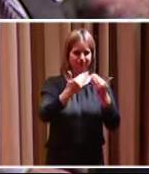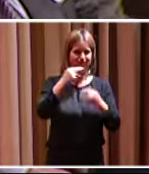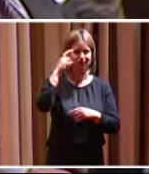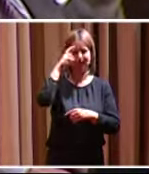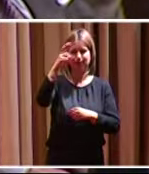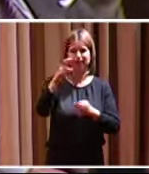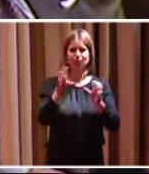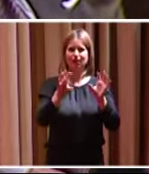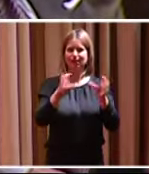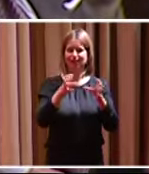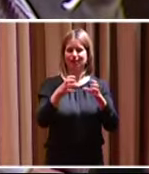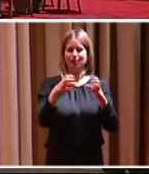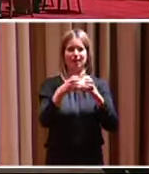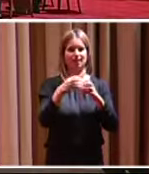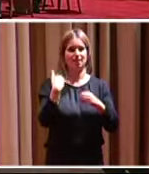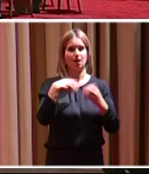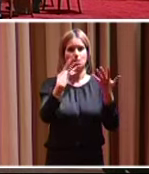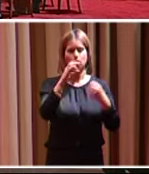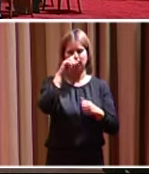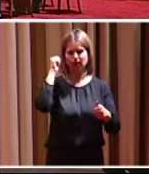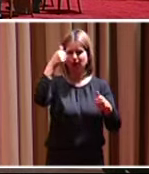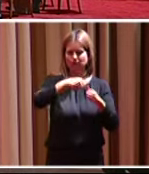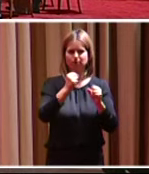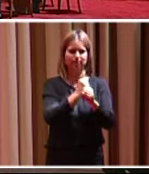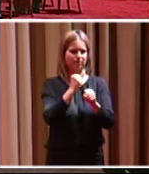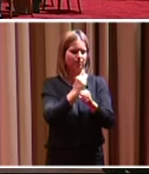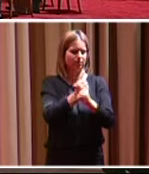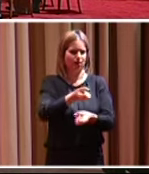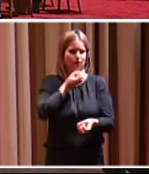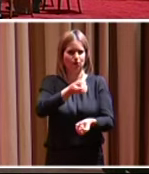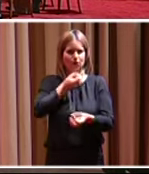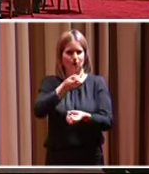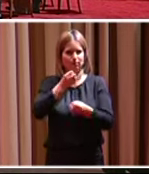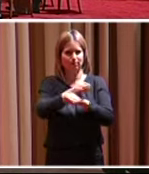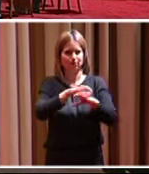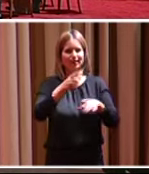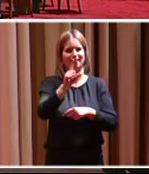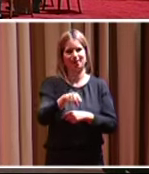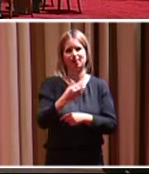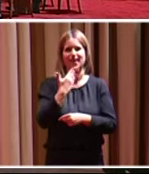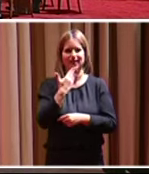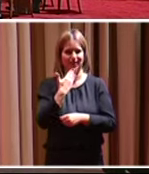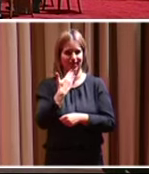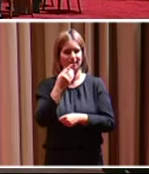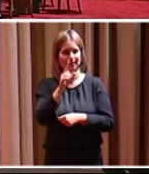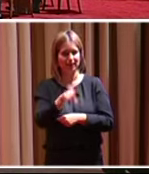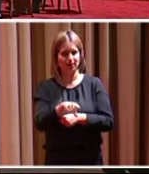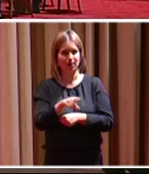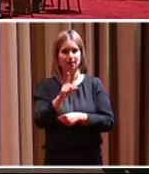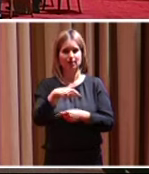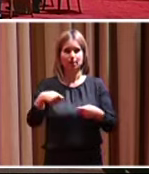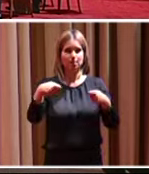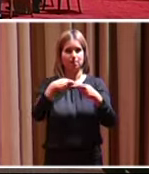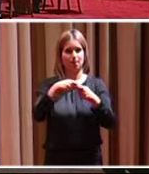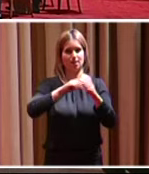Radio Granada por sus 90 años de incansable labor informativa y también entretenimiento, a la Peña Flamenca